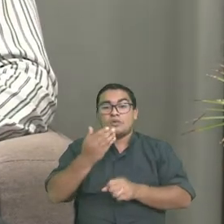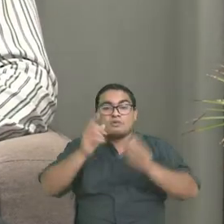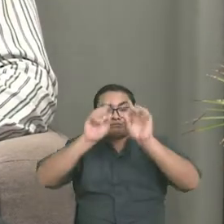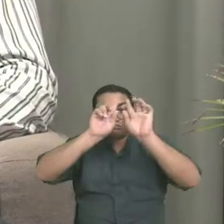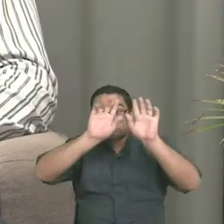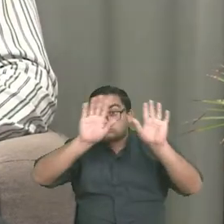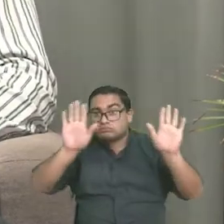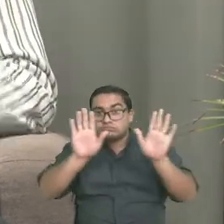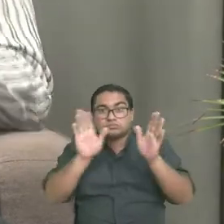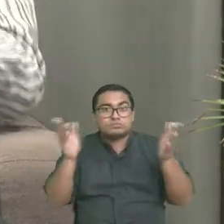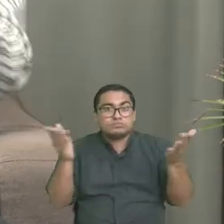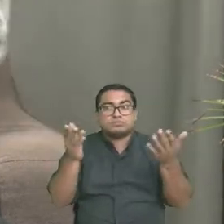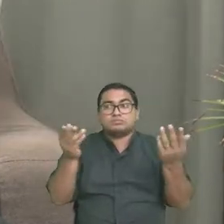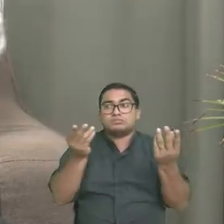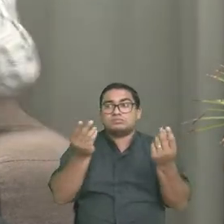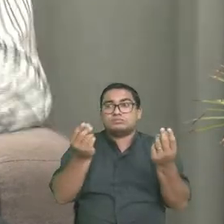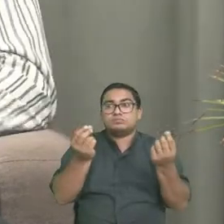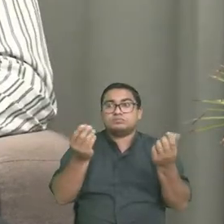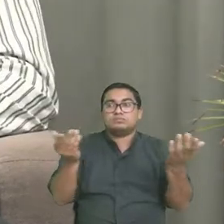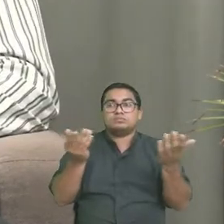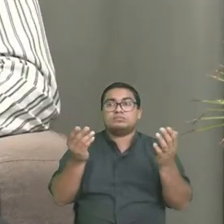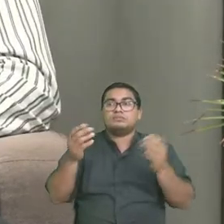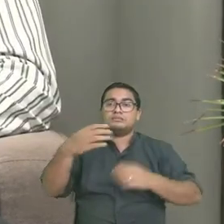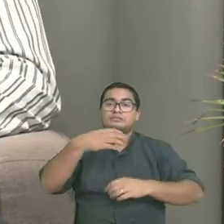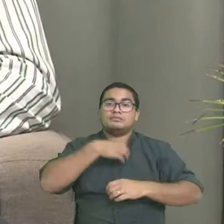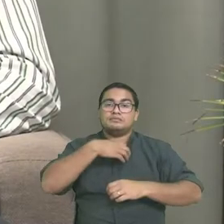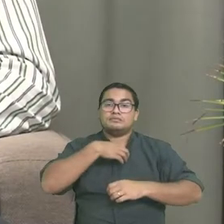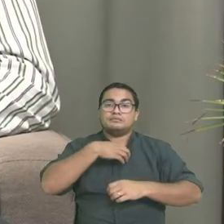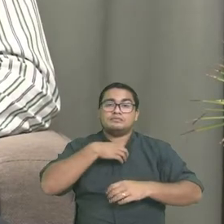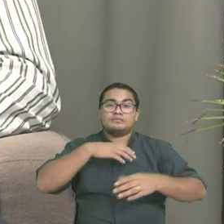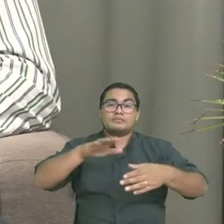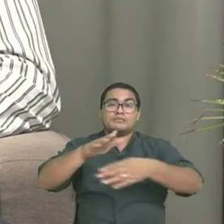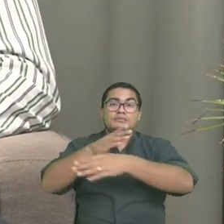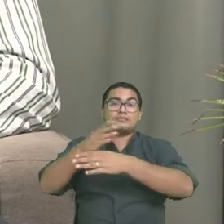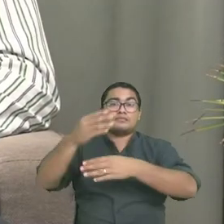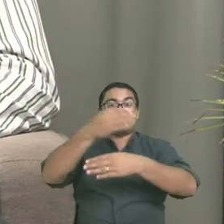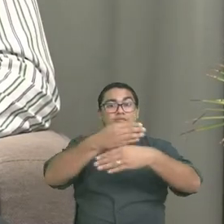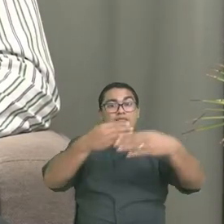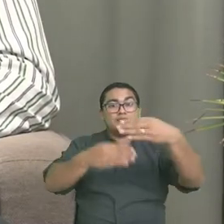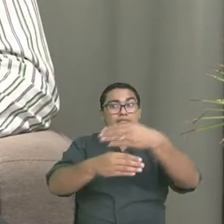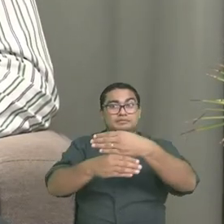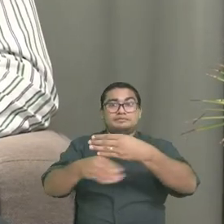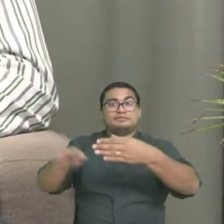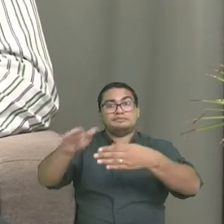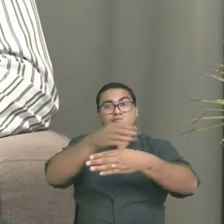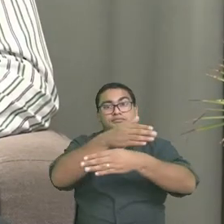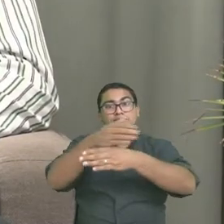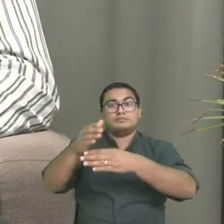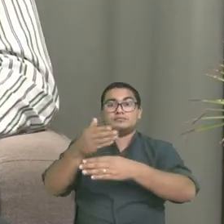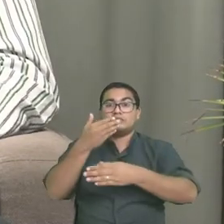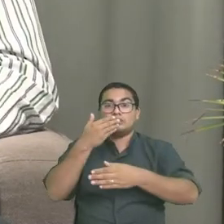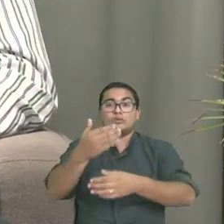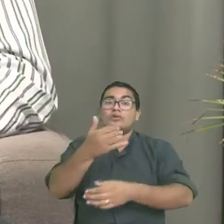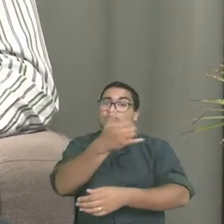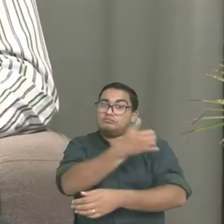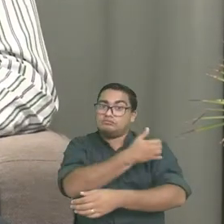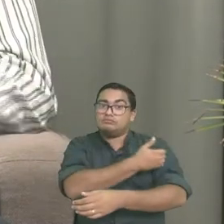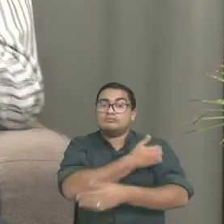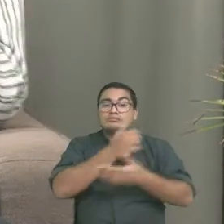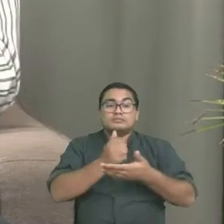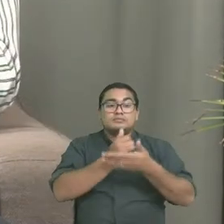recursos que conllevan estas grandes obras para el beneficio de la salud de nuestro pueblo.